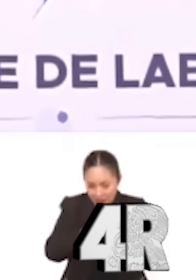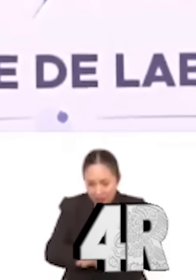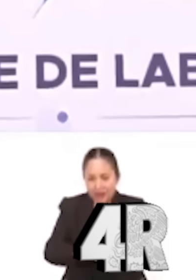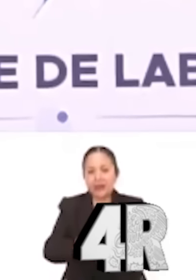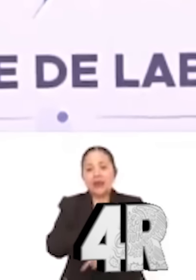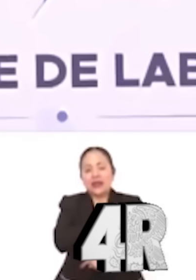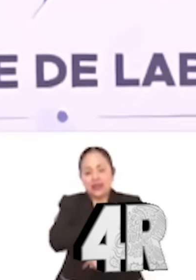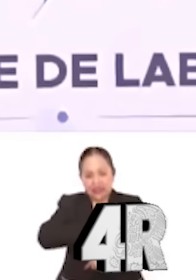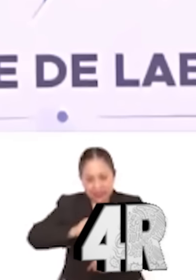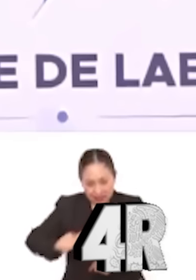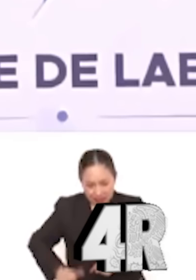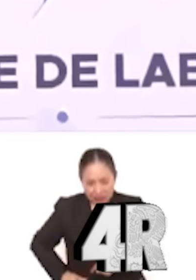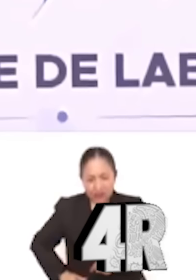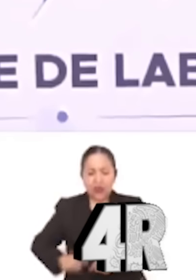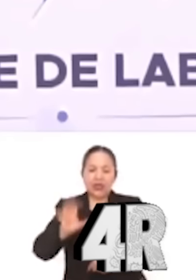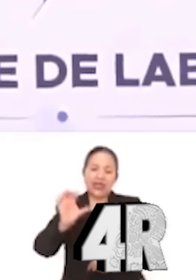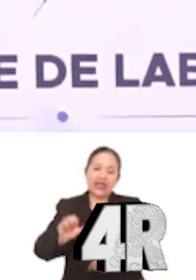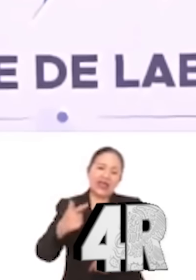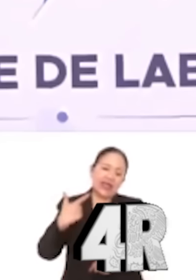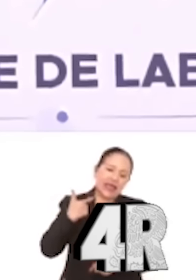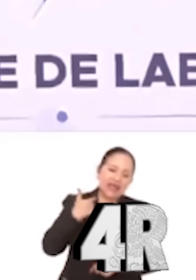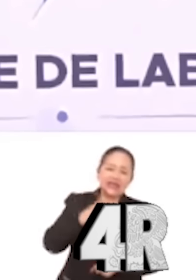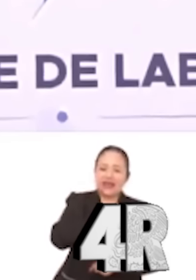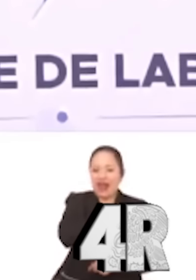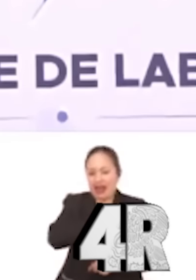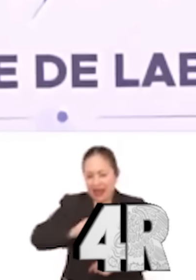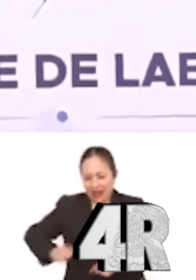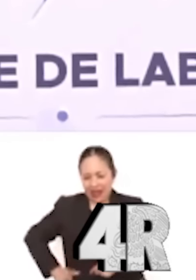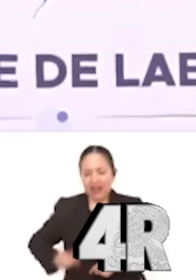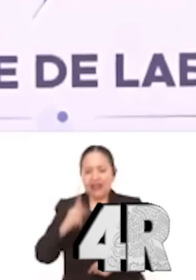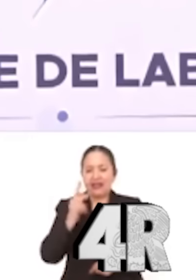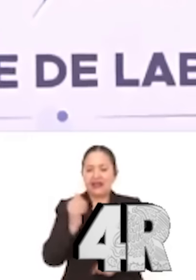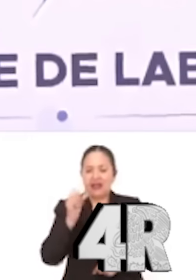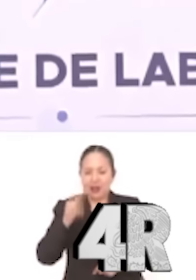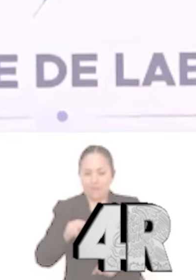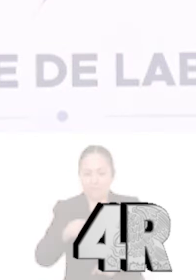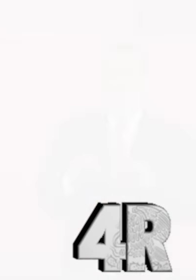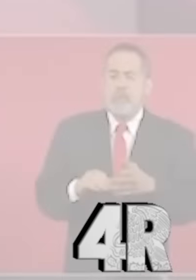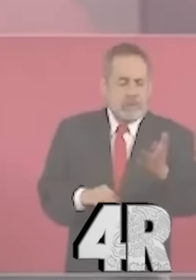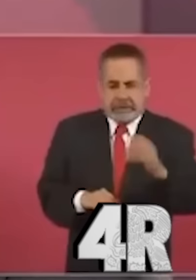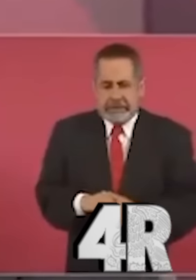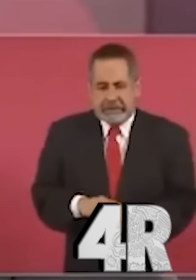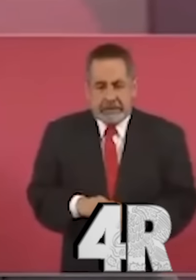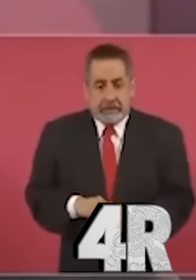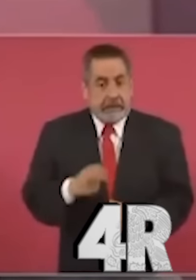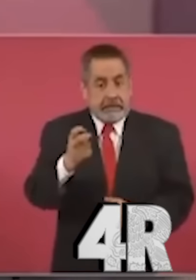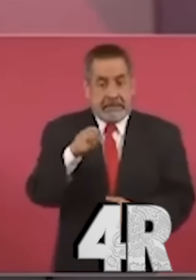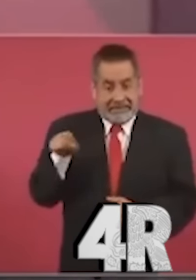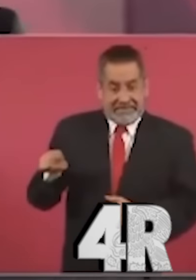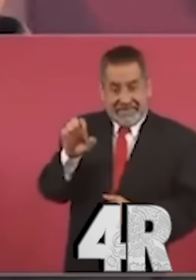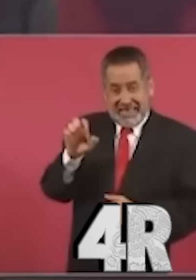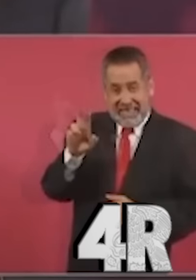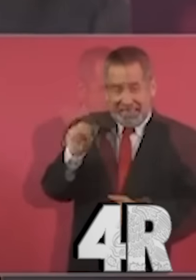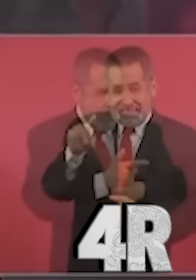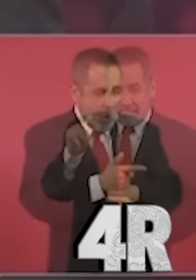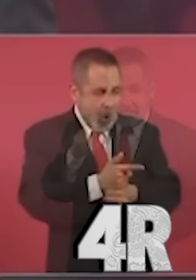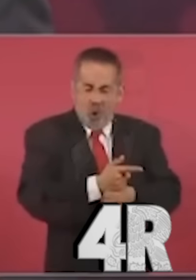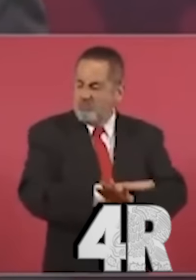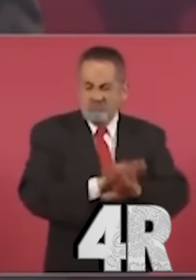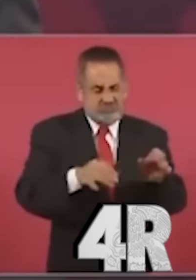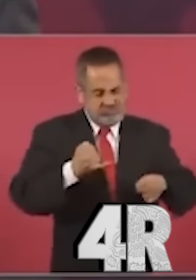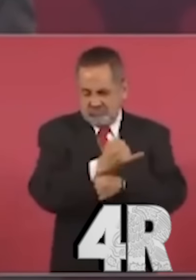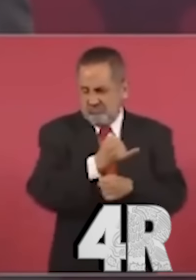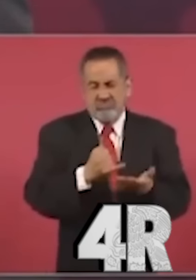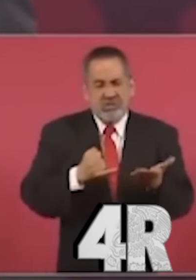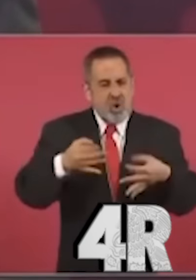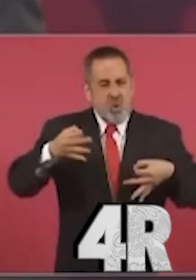Ernestina Godoy al gabinete del gobierno de la Cuarta Transformación. Entonces, como a Ernestina Godoy le tocó